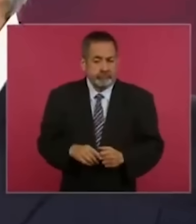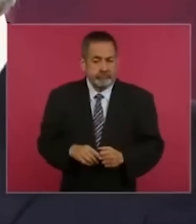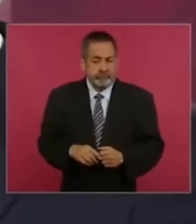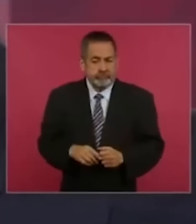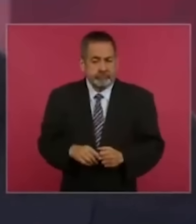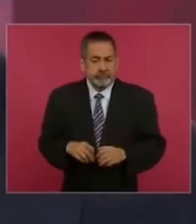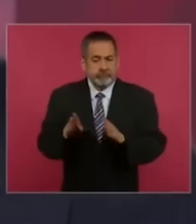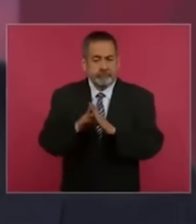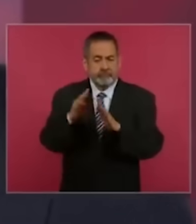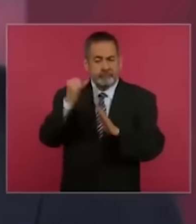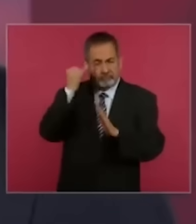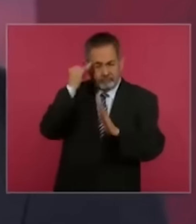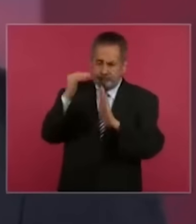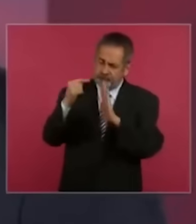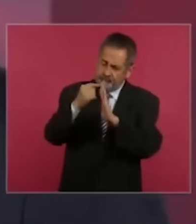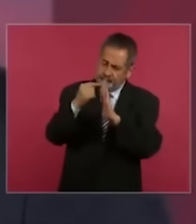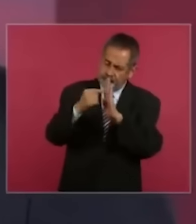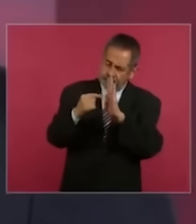alimenta de principios